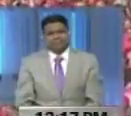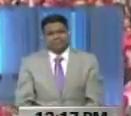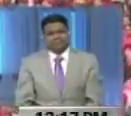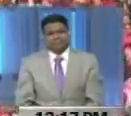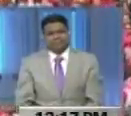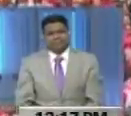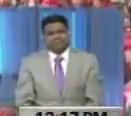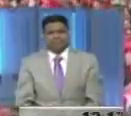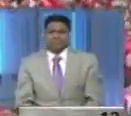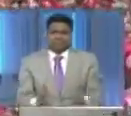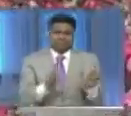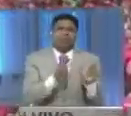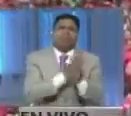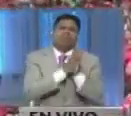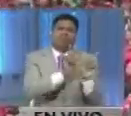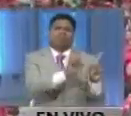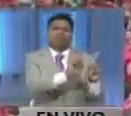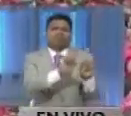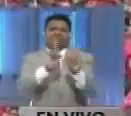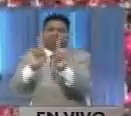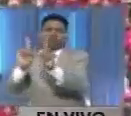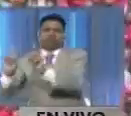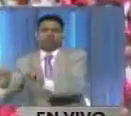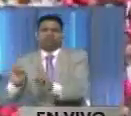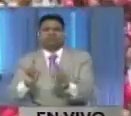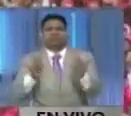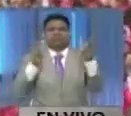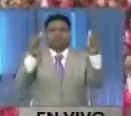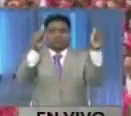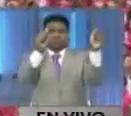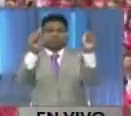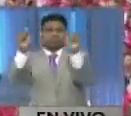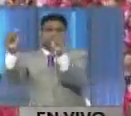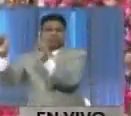Ponte para allá entonces, ve. Para que la gente pueda ver.